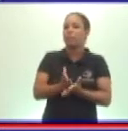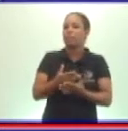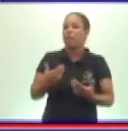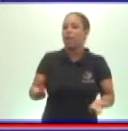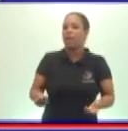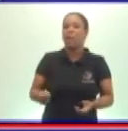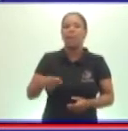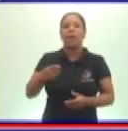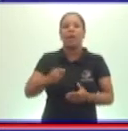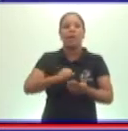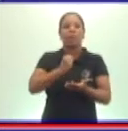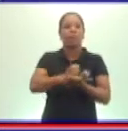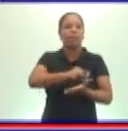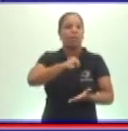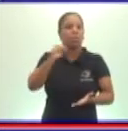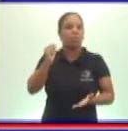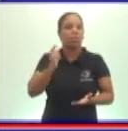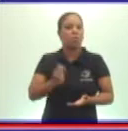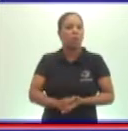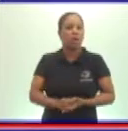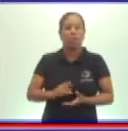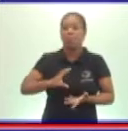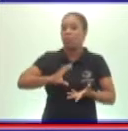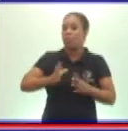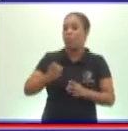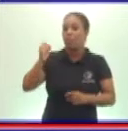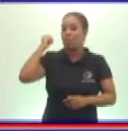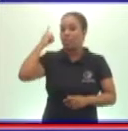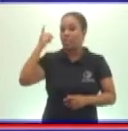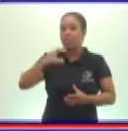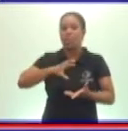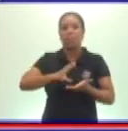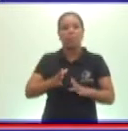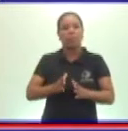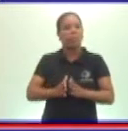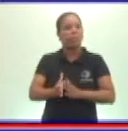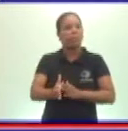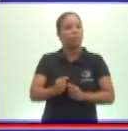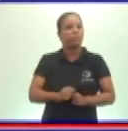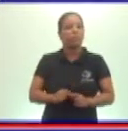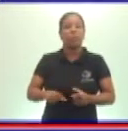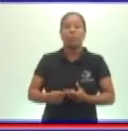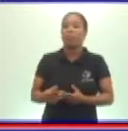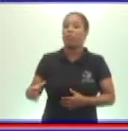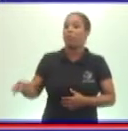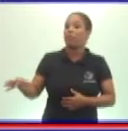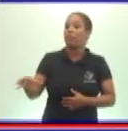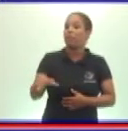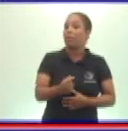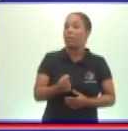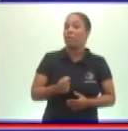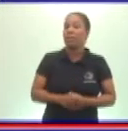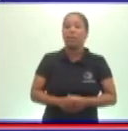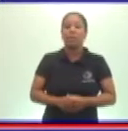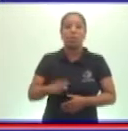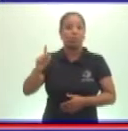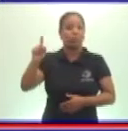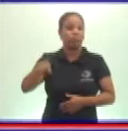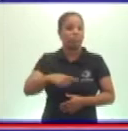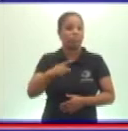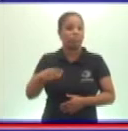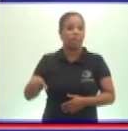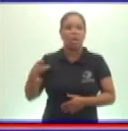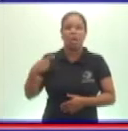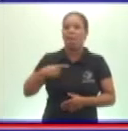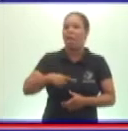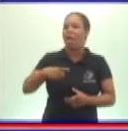es un tipo de idea y eso es un tipo de comportamiento. Sin embargo, que generalmente lo descalifica a lo largo de la vida.